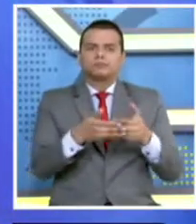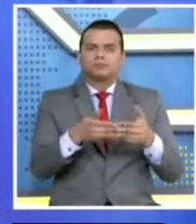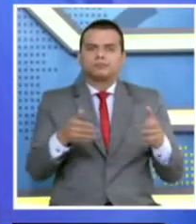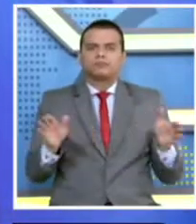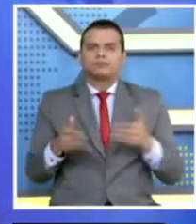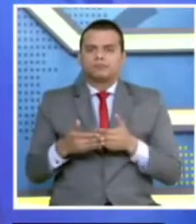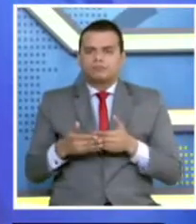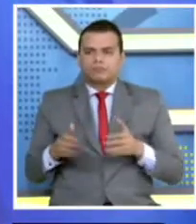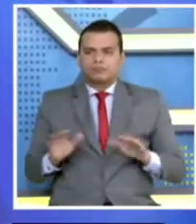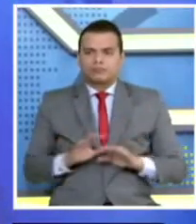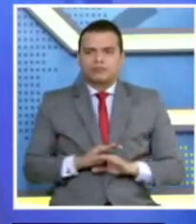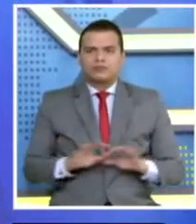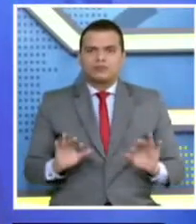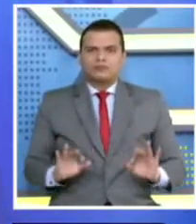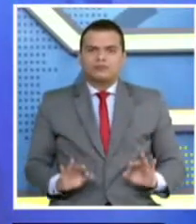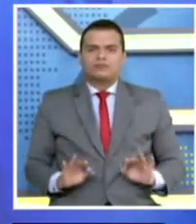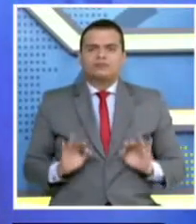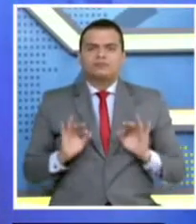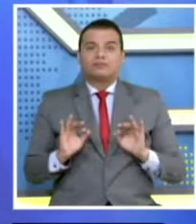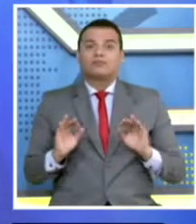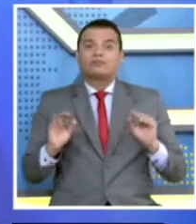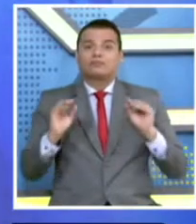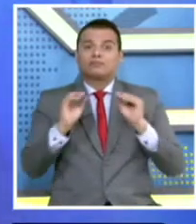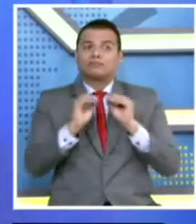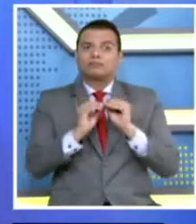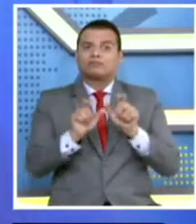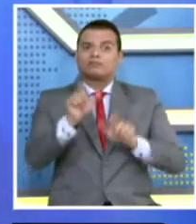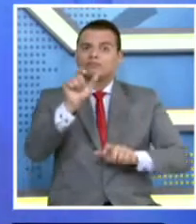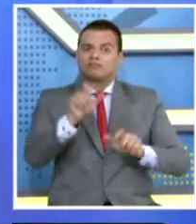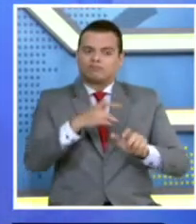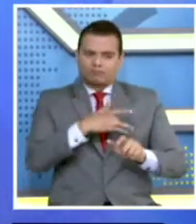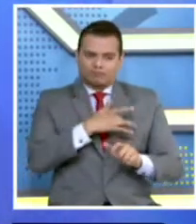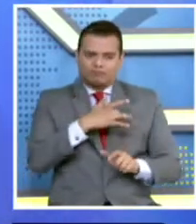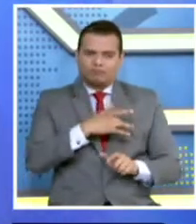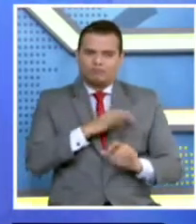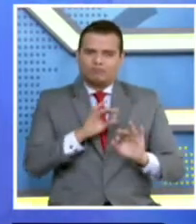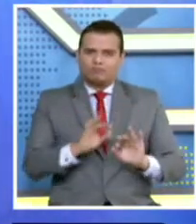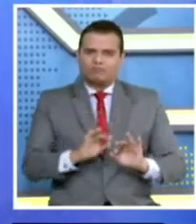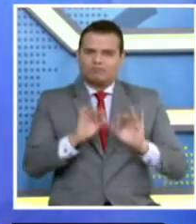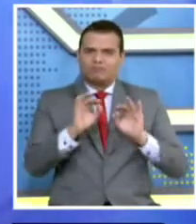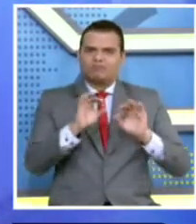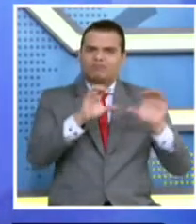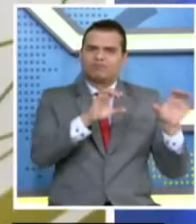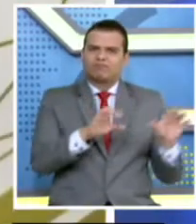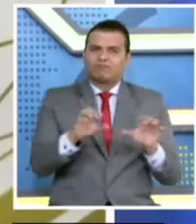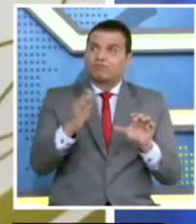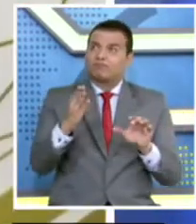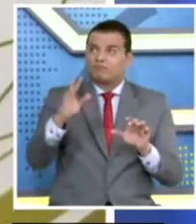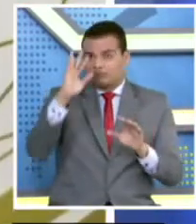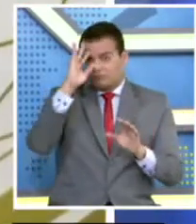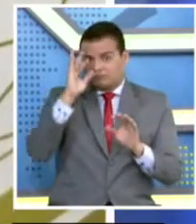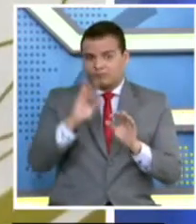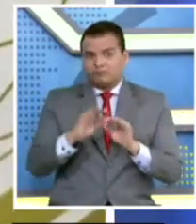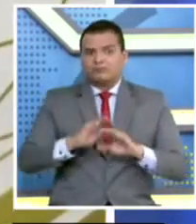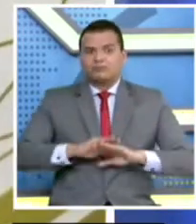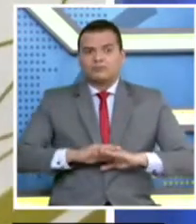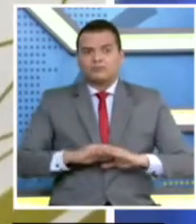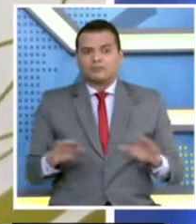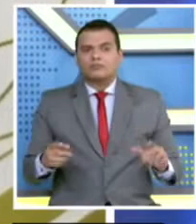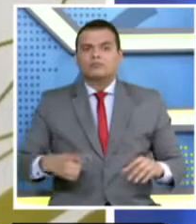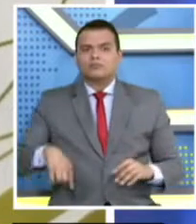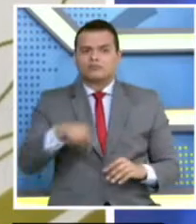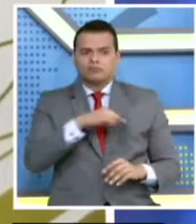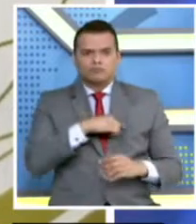los templos, sino reabriendo la conducta, el alma, el espíritu a Dios Creador. Nosotros estamos listos para